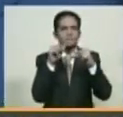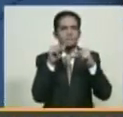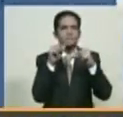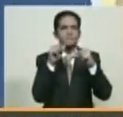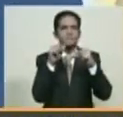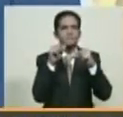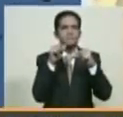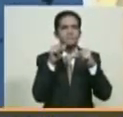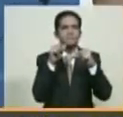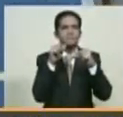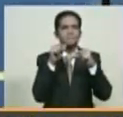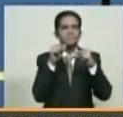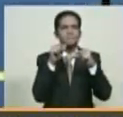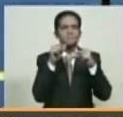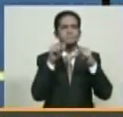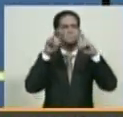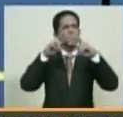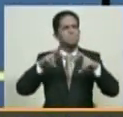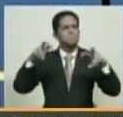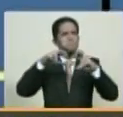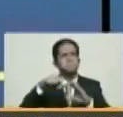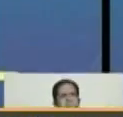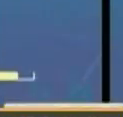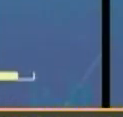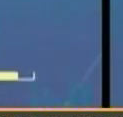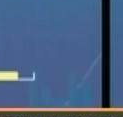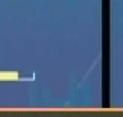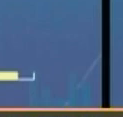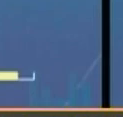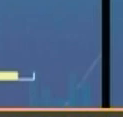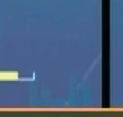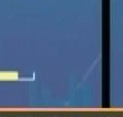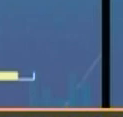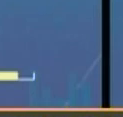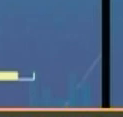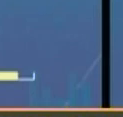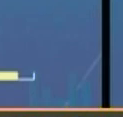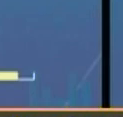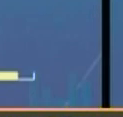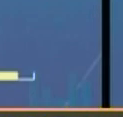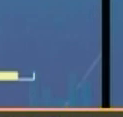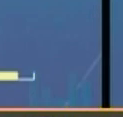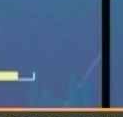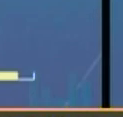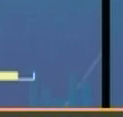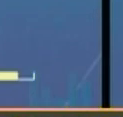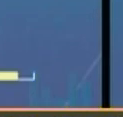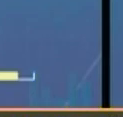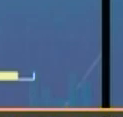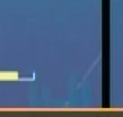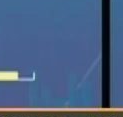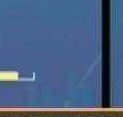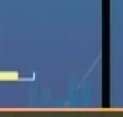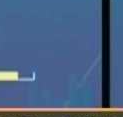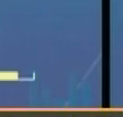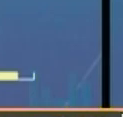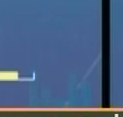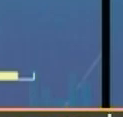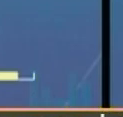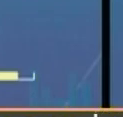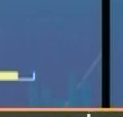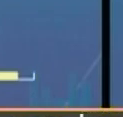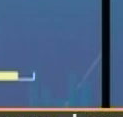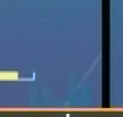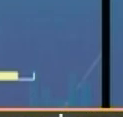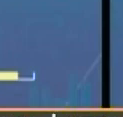basando y estudiando lo que en inicio dijo la vicepresidenta ejecutiva del Celoína Rodríguez.